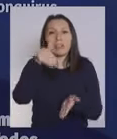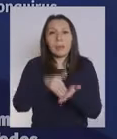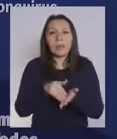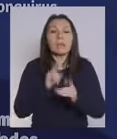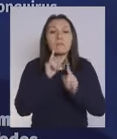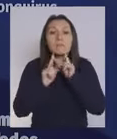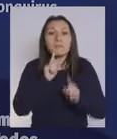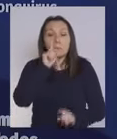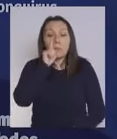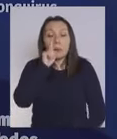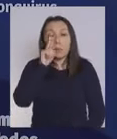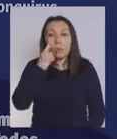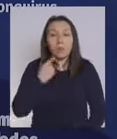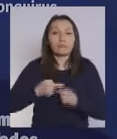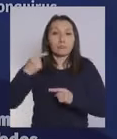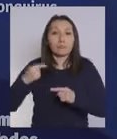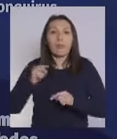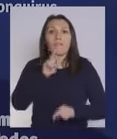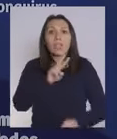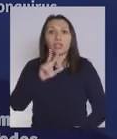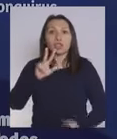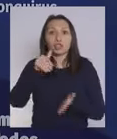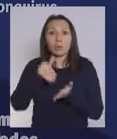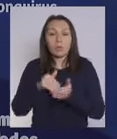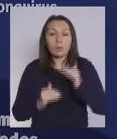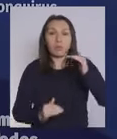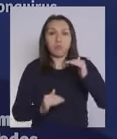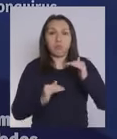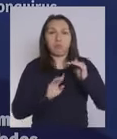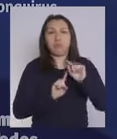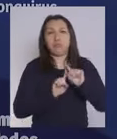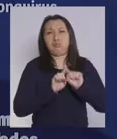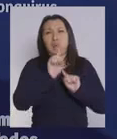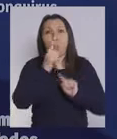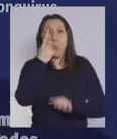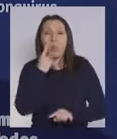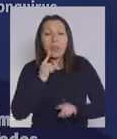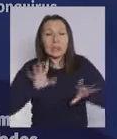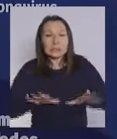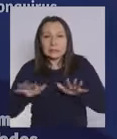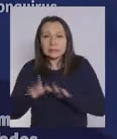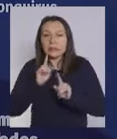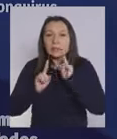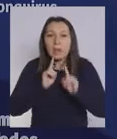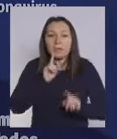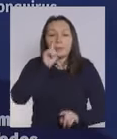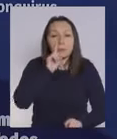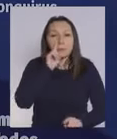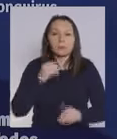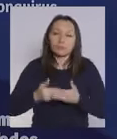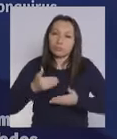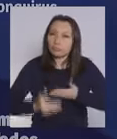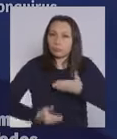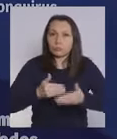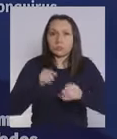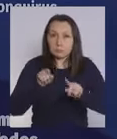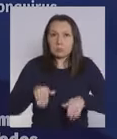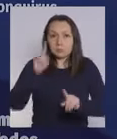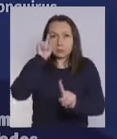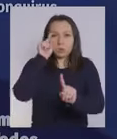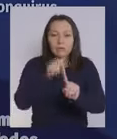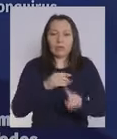de PCR, incluso llegamos al récord de 28.000 exámenes en un solo día y seguiremos avanzando en esa